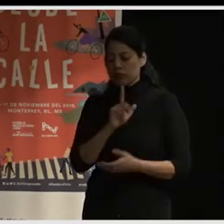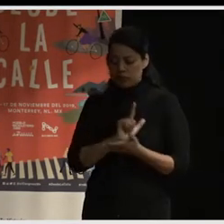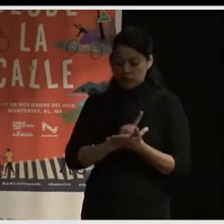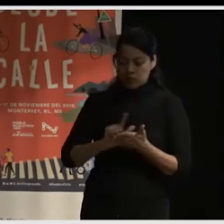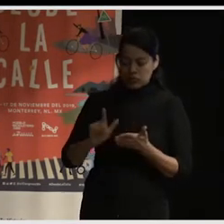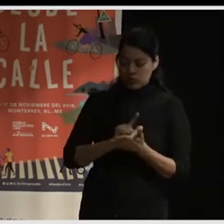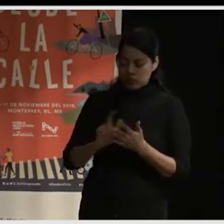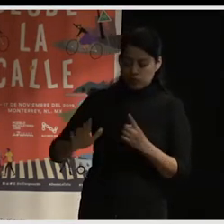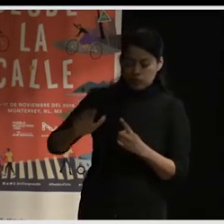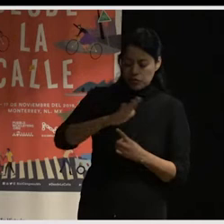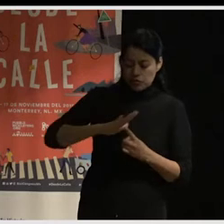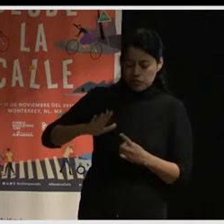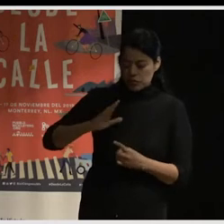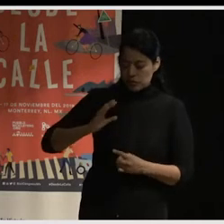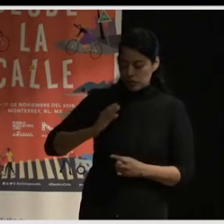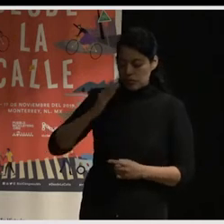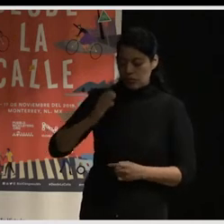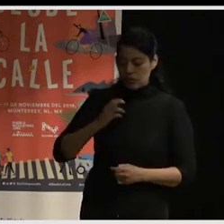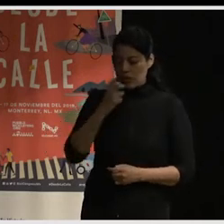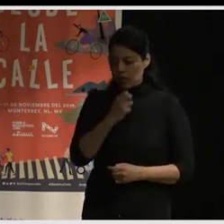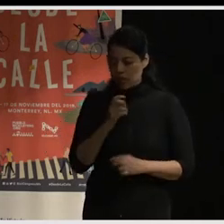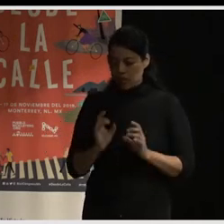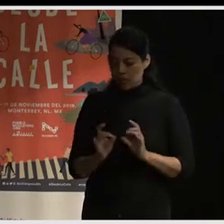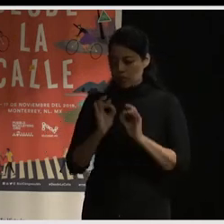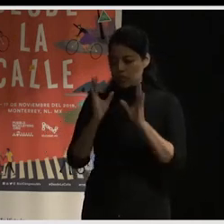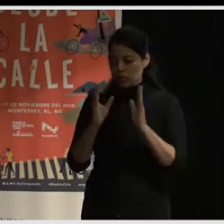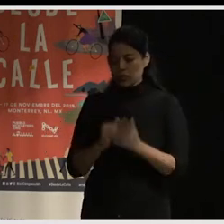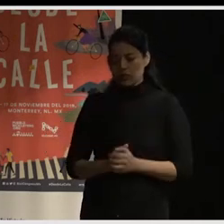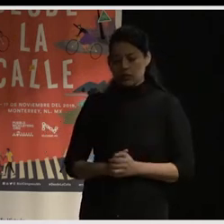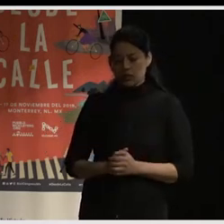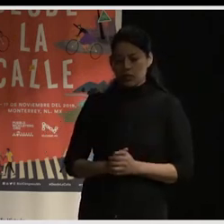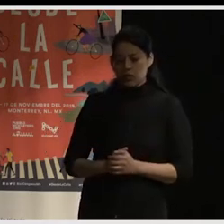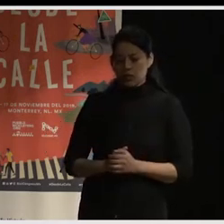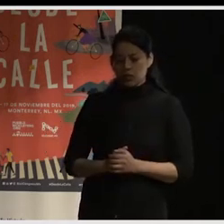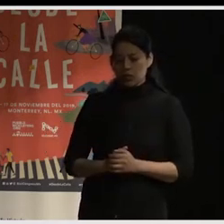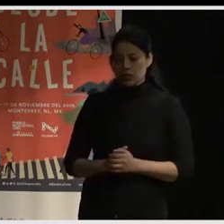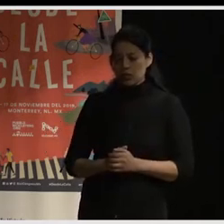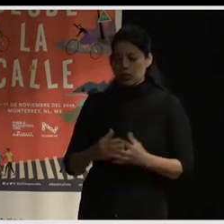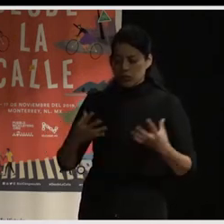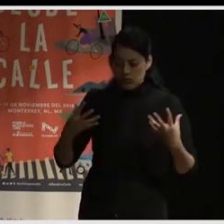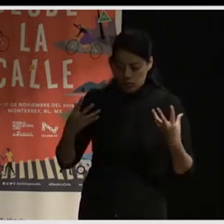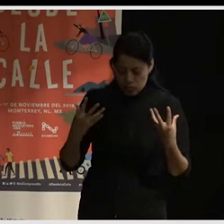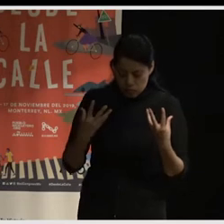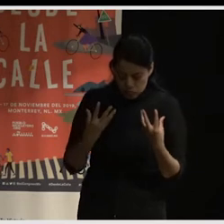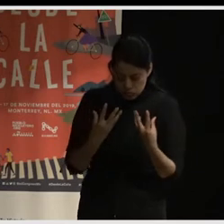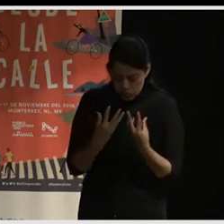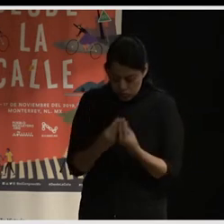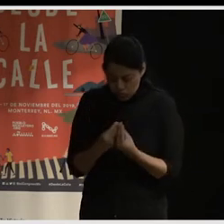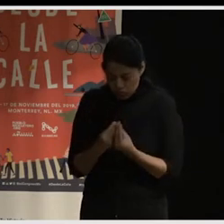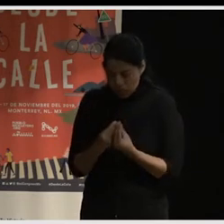justo vemos también que esta situación nos está dando altos índices de concentración de diferentes